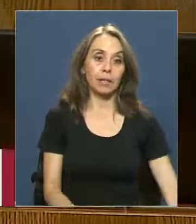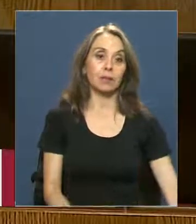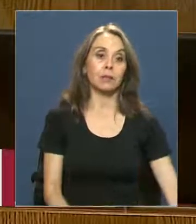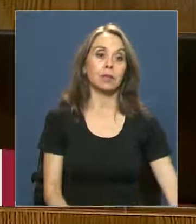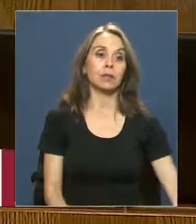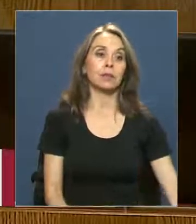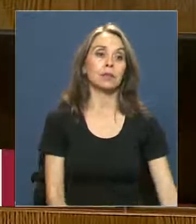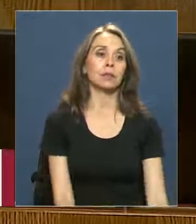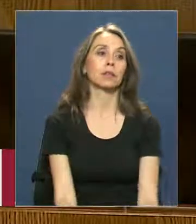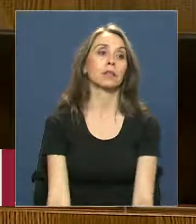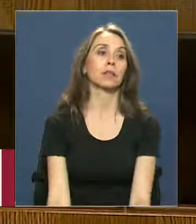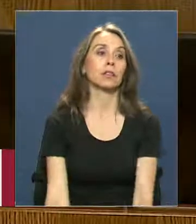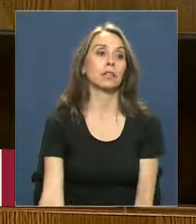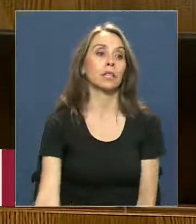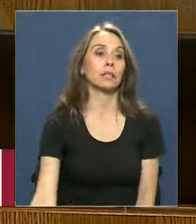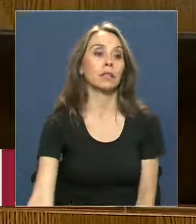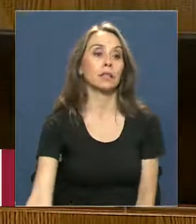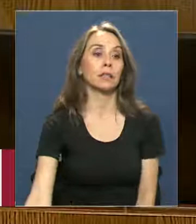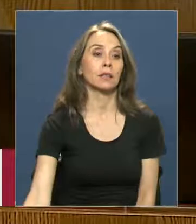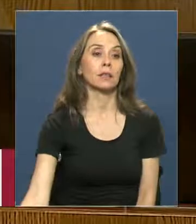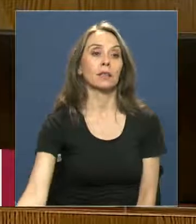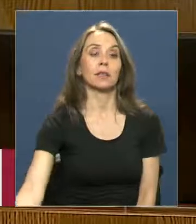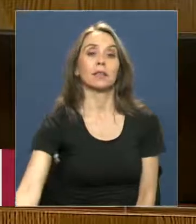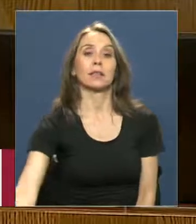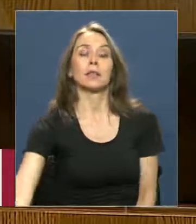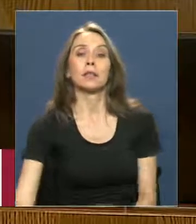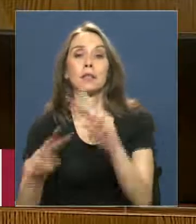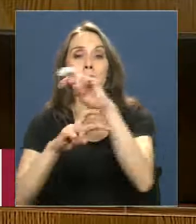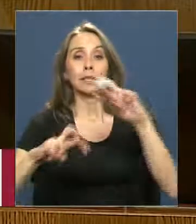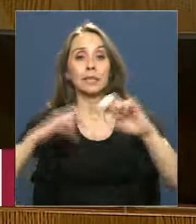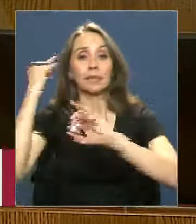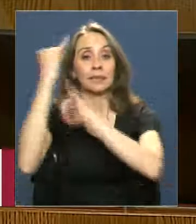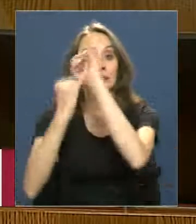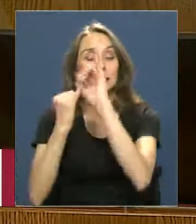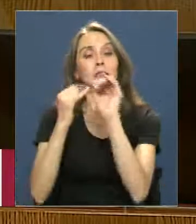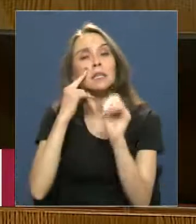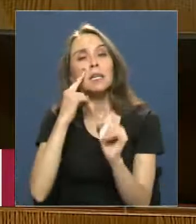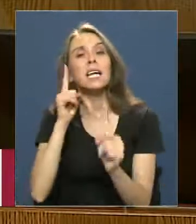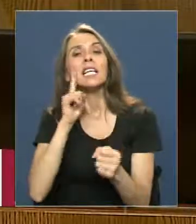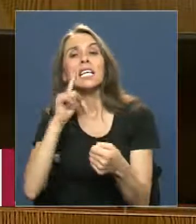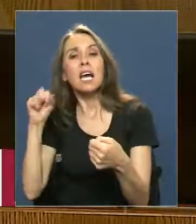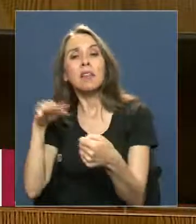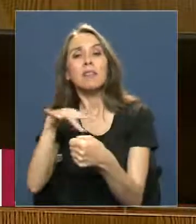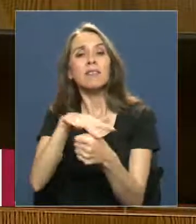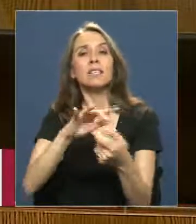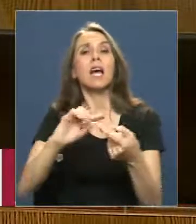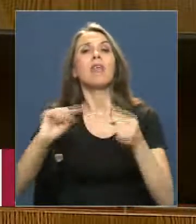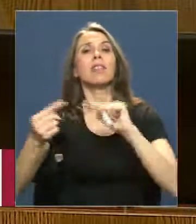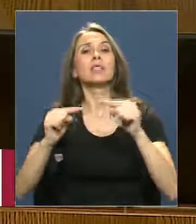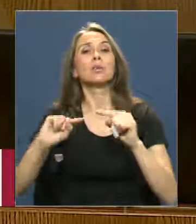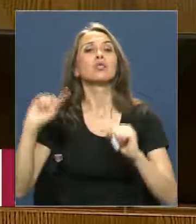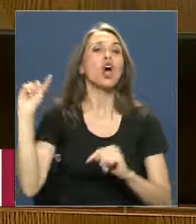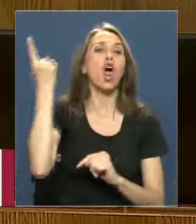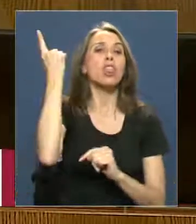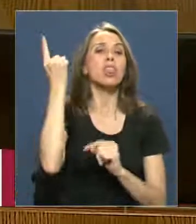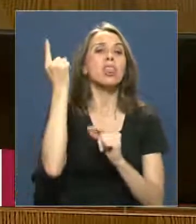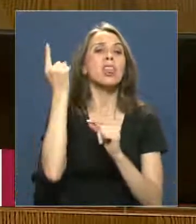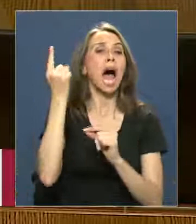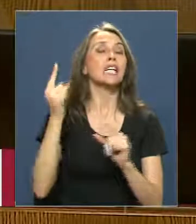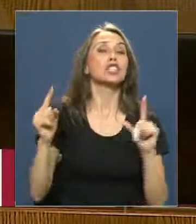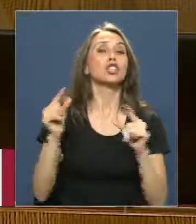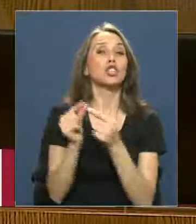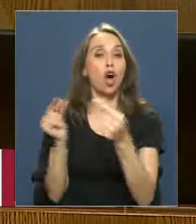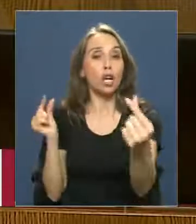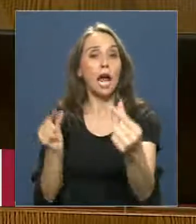internacional hizo un estudio de quiénes eran aquellos que influían en el debate nacional. Y lamentablemente es